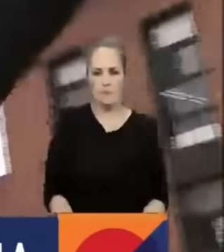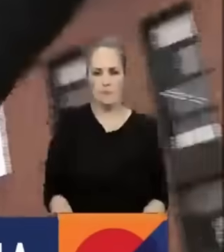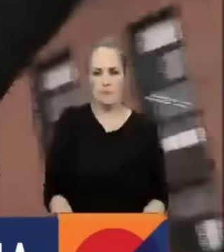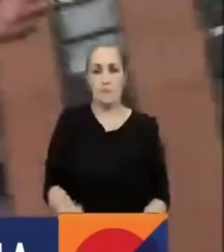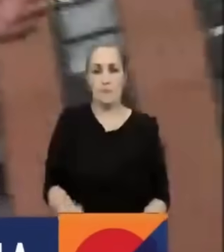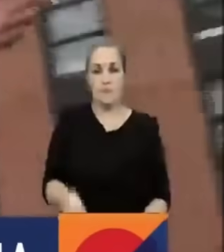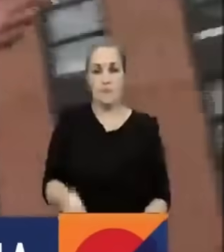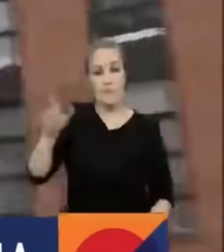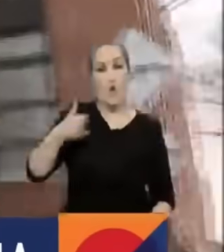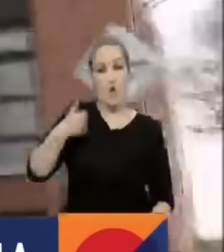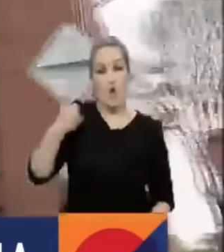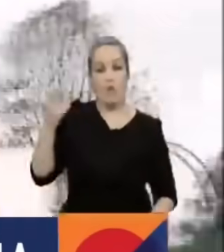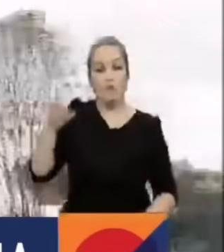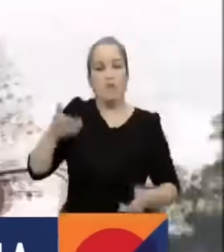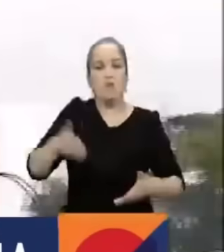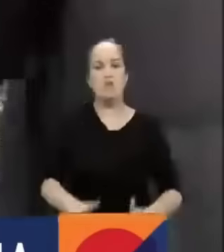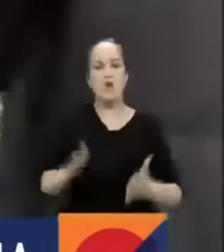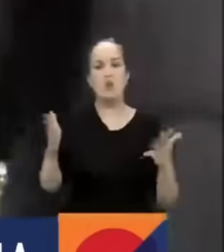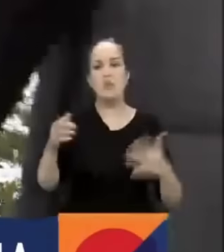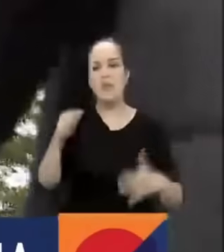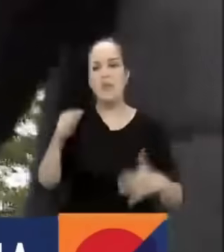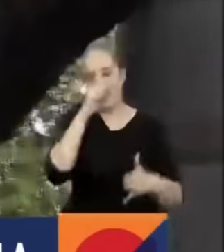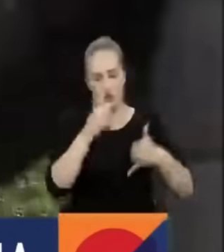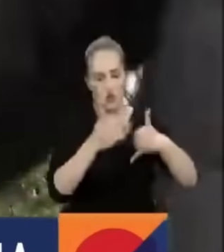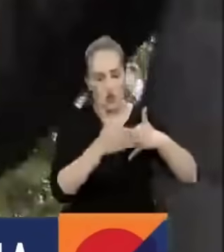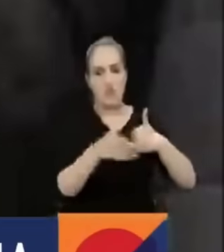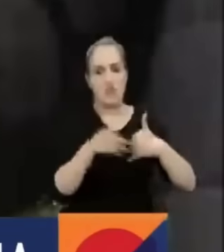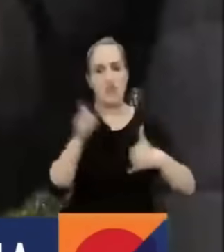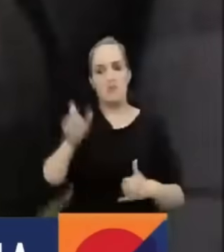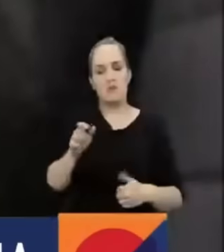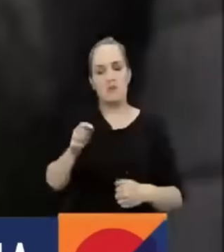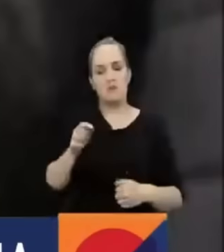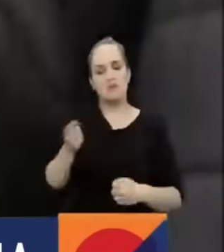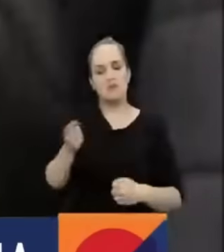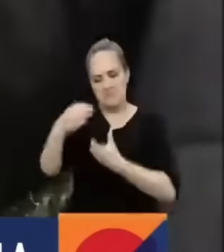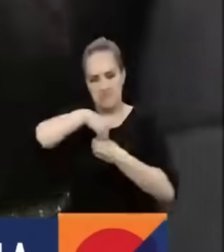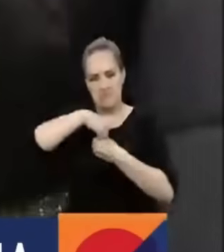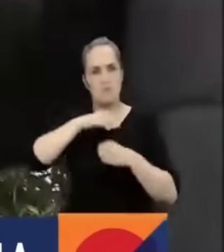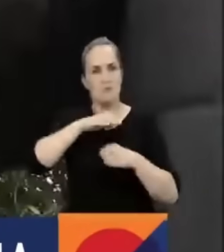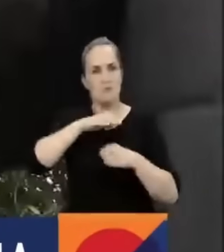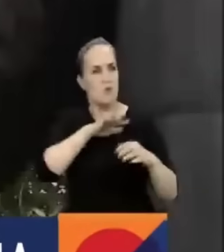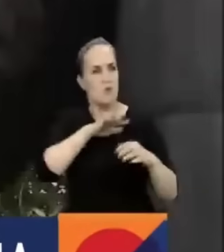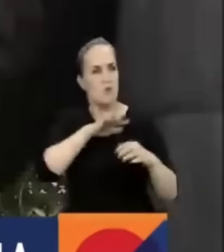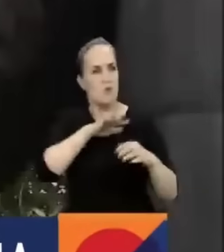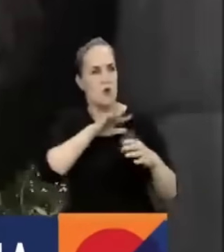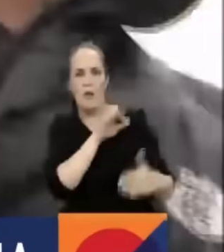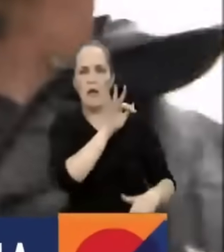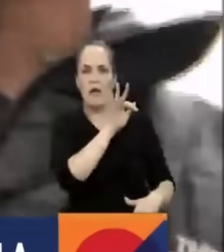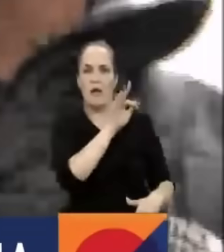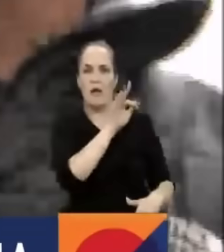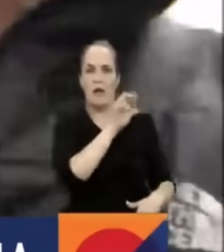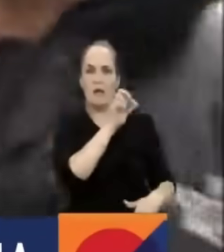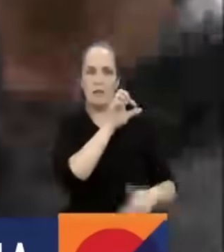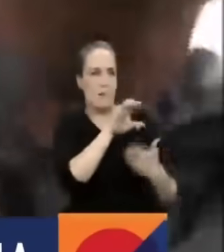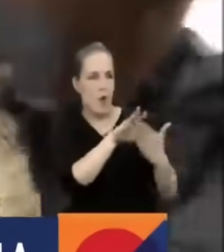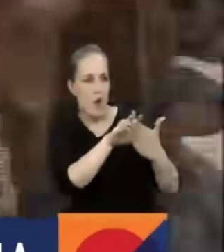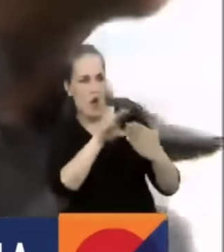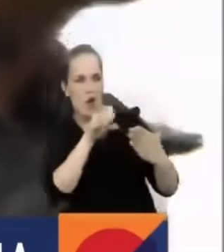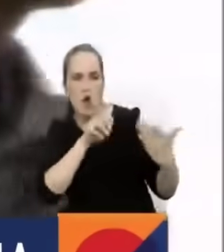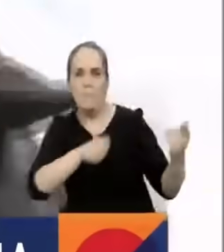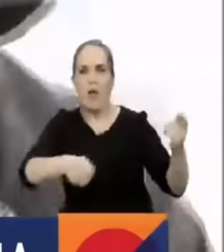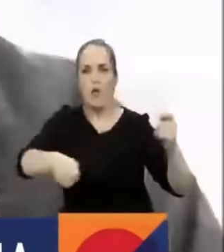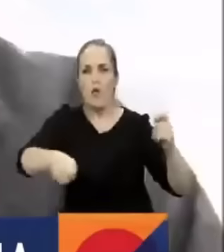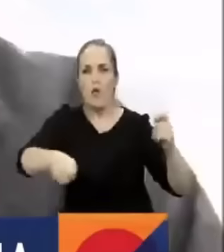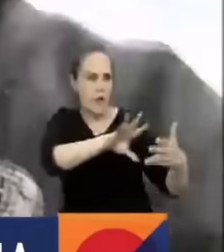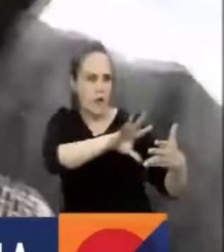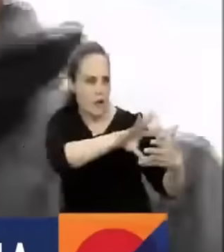Este joven oriundo de La Chorrera, Amazonas, decidió incorporar géneros musicales como el trap y la cumbia para escribir canciones inspiradas